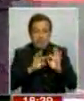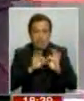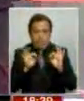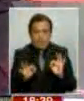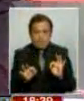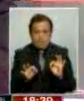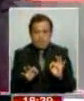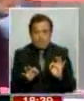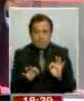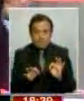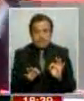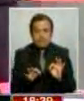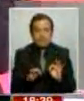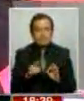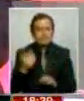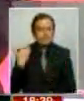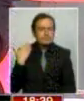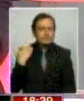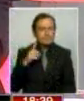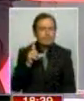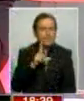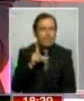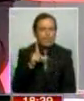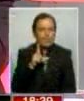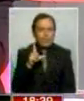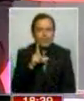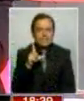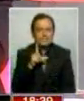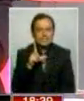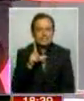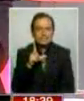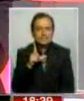Mira, el lunes,